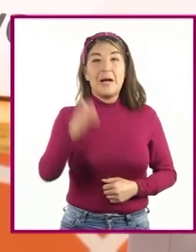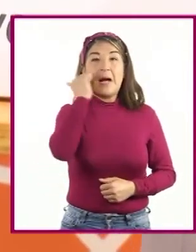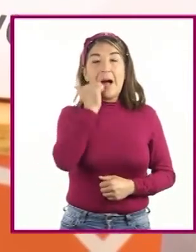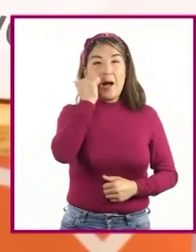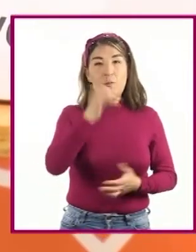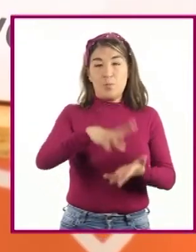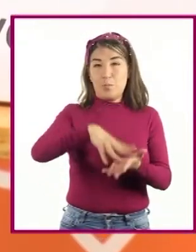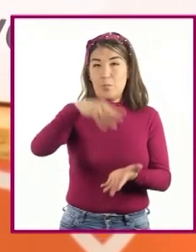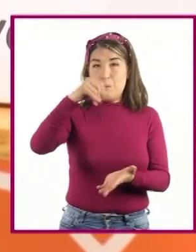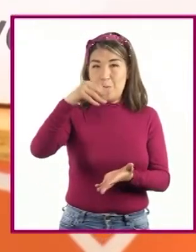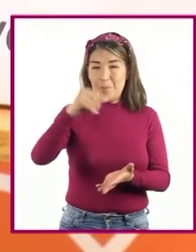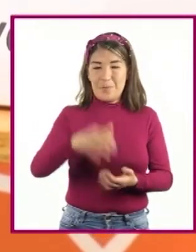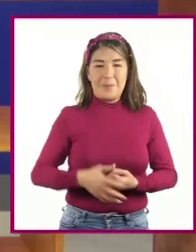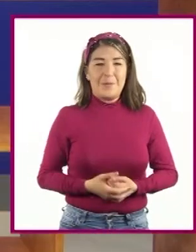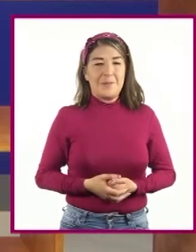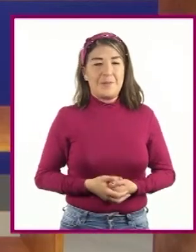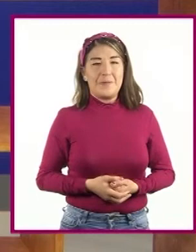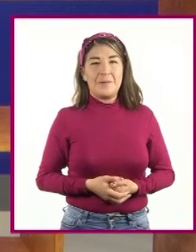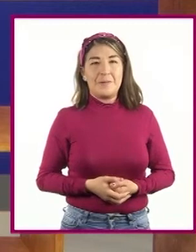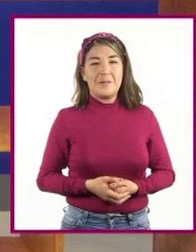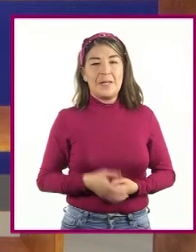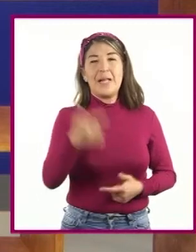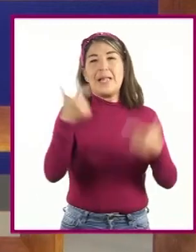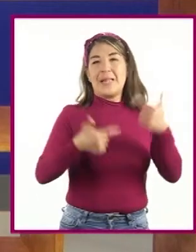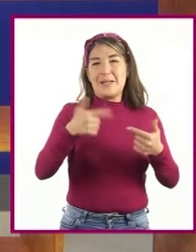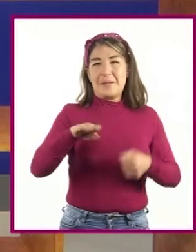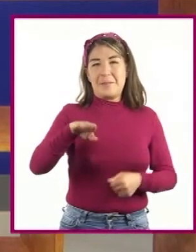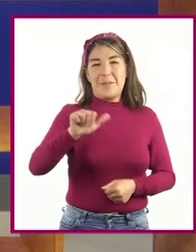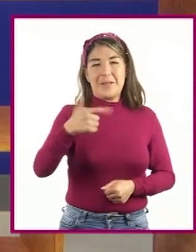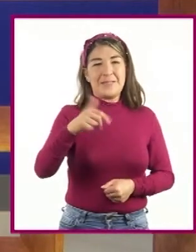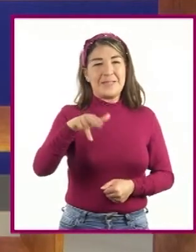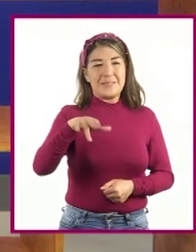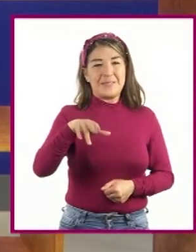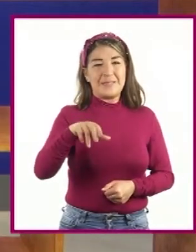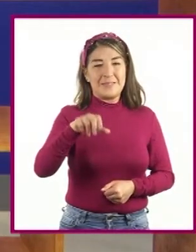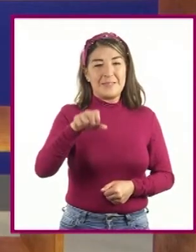jabón en polvo y la leche de magnesia.